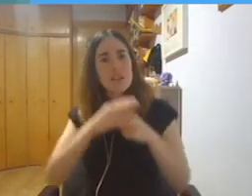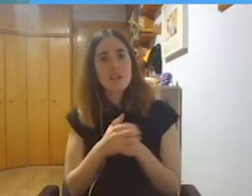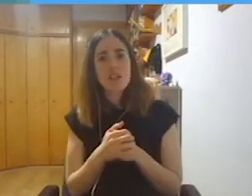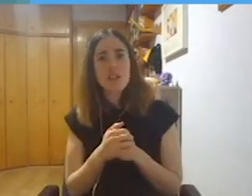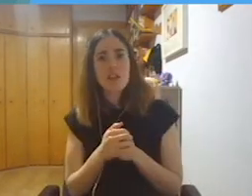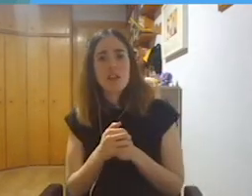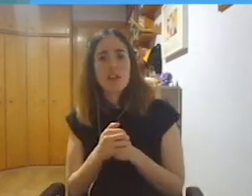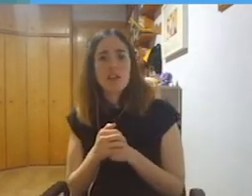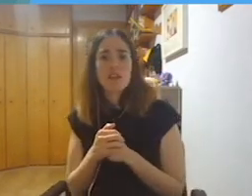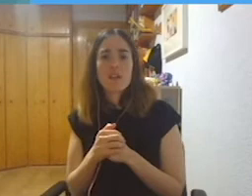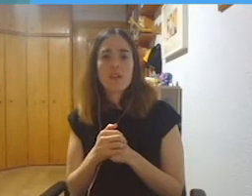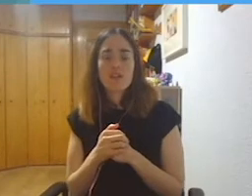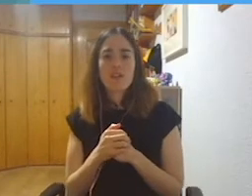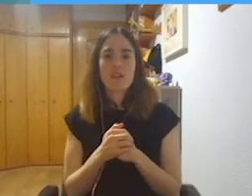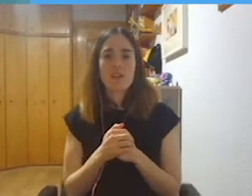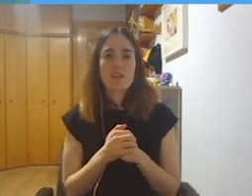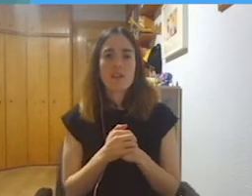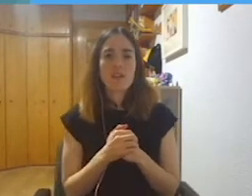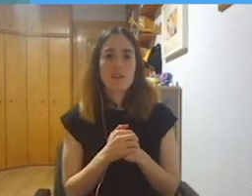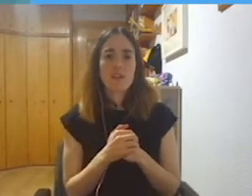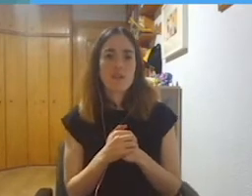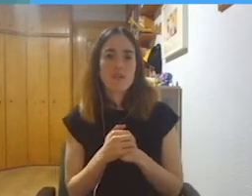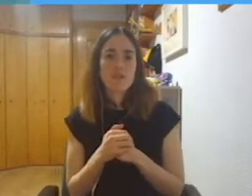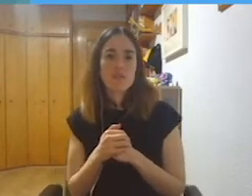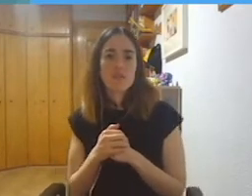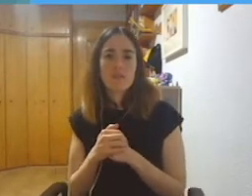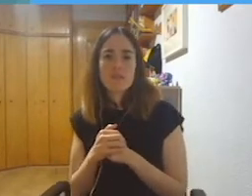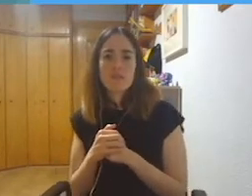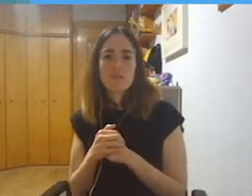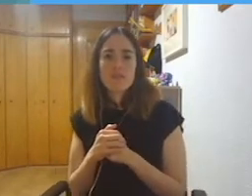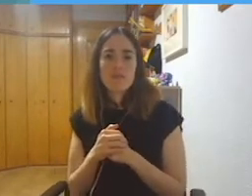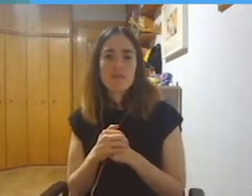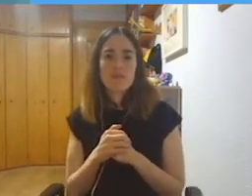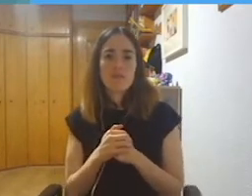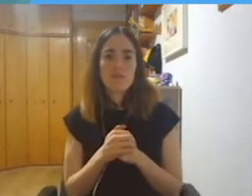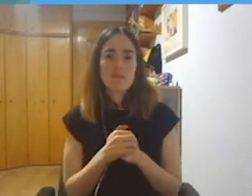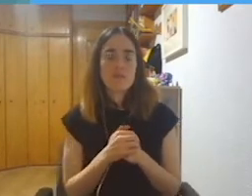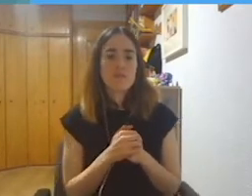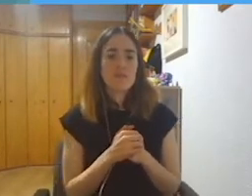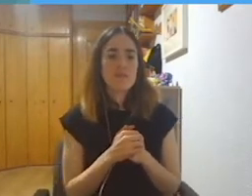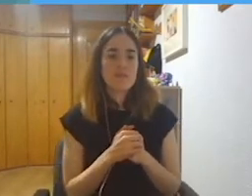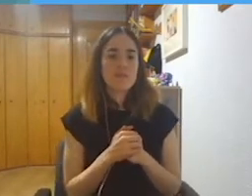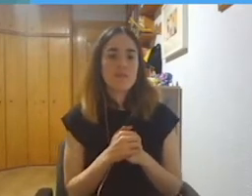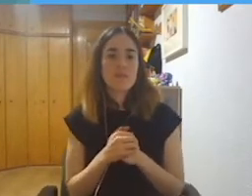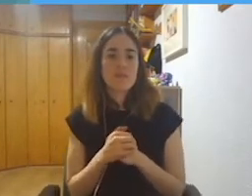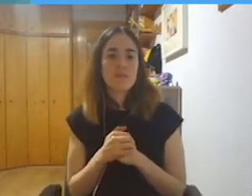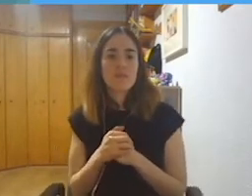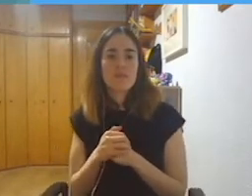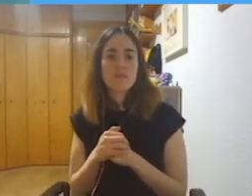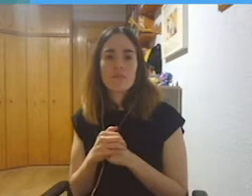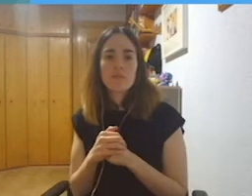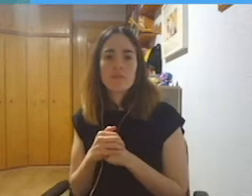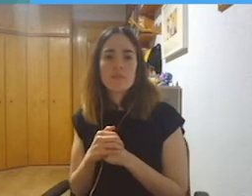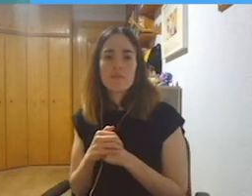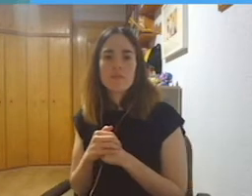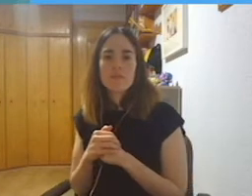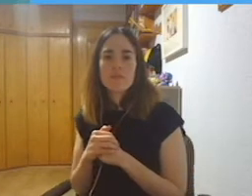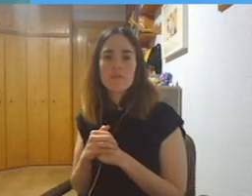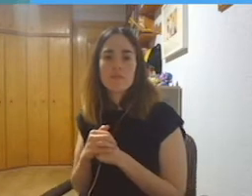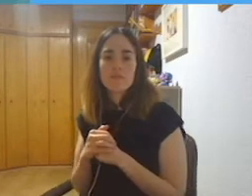sí, Blanca dice que sí, Ana que sí, Araceli que sí.